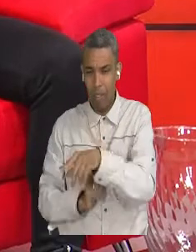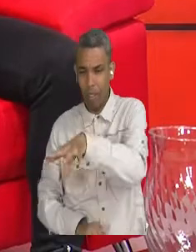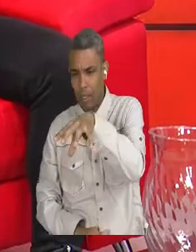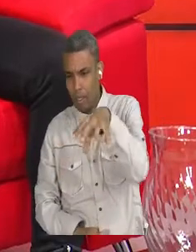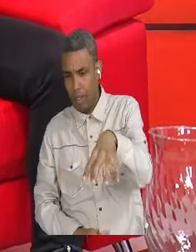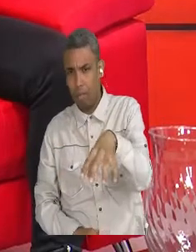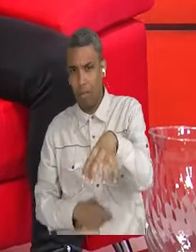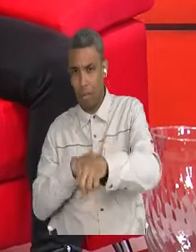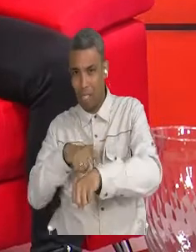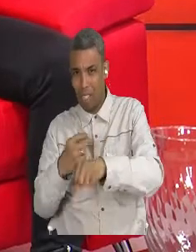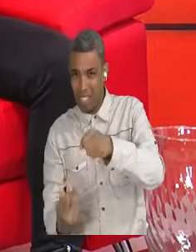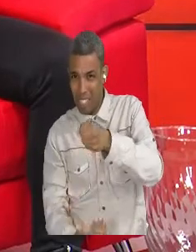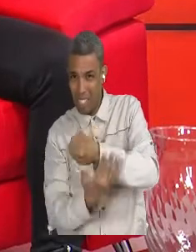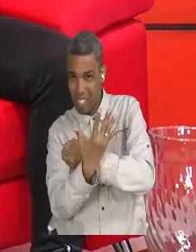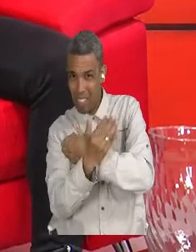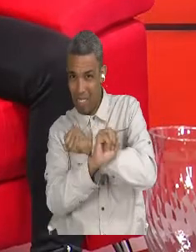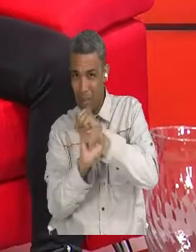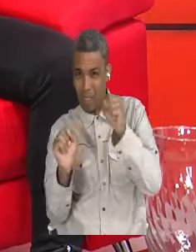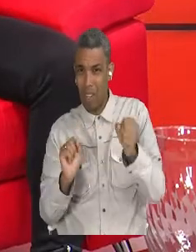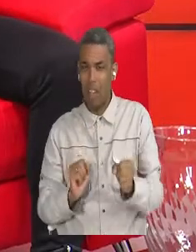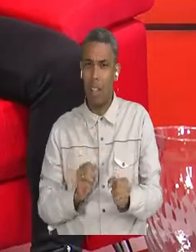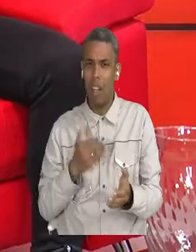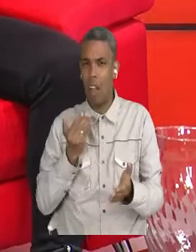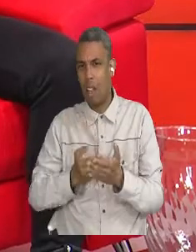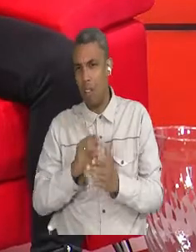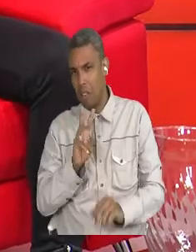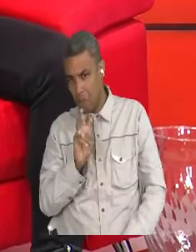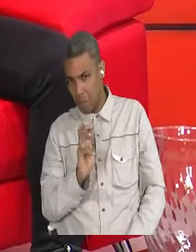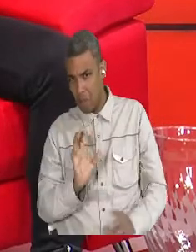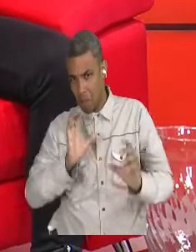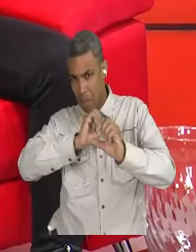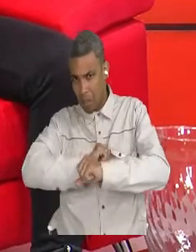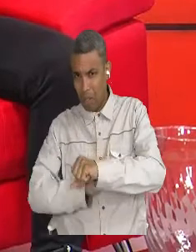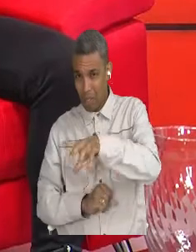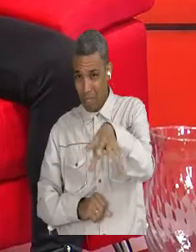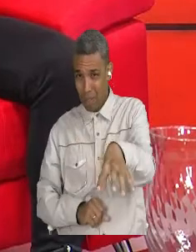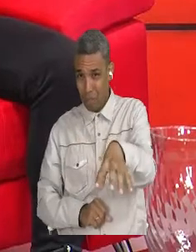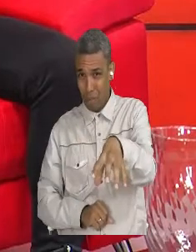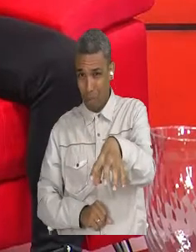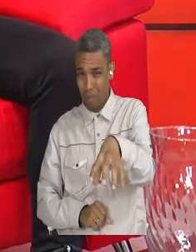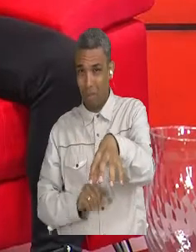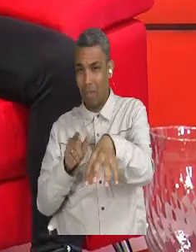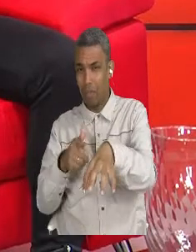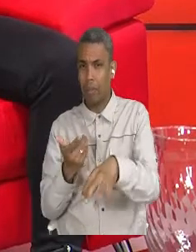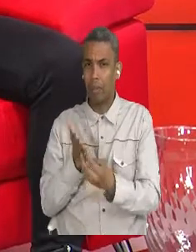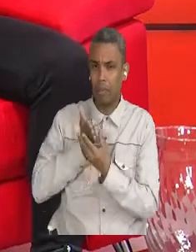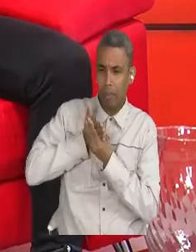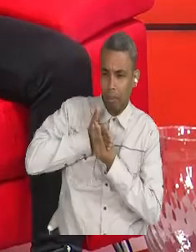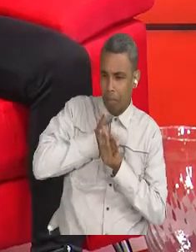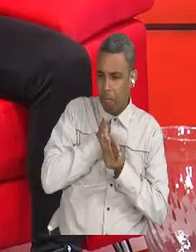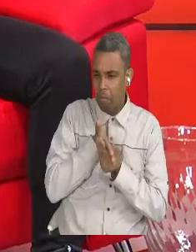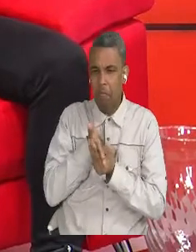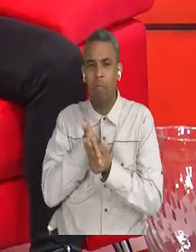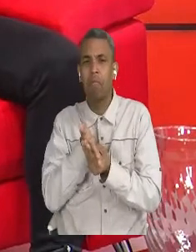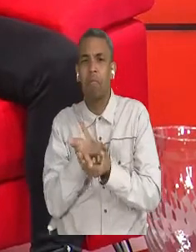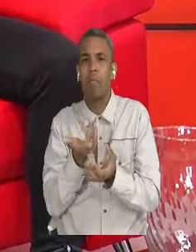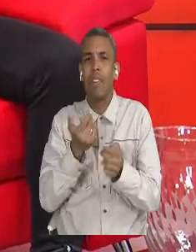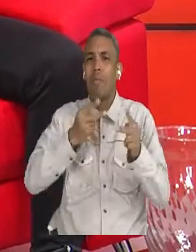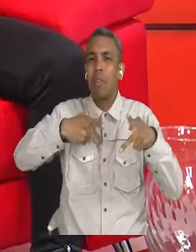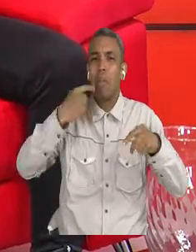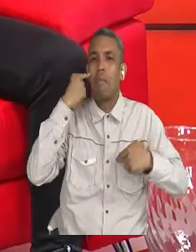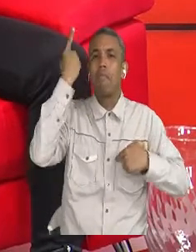mañana hasta la última hora, que es 8 de la noche. Prácticamente es la guía que tienen todas las personas para que sepan qué van a trabajar,